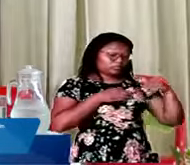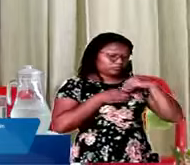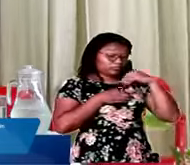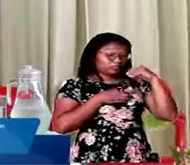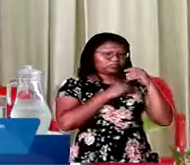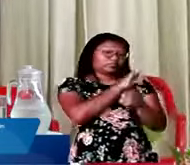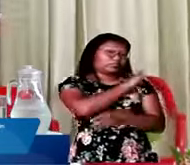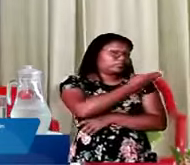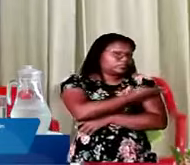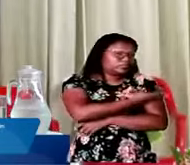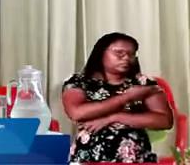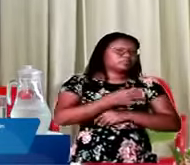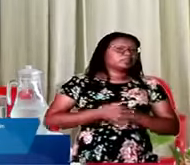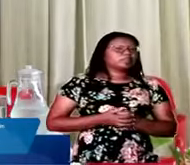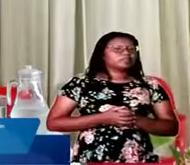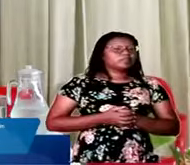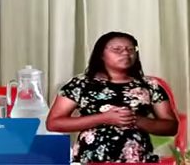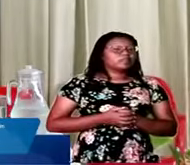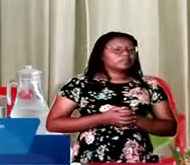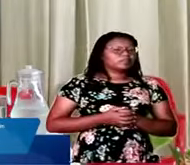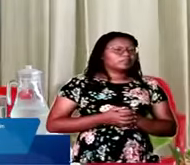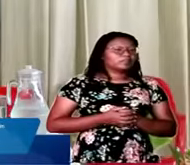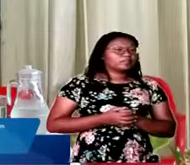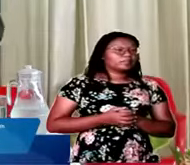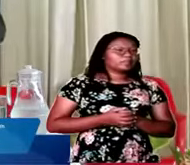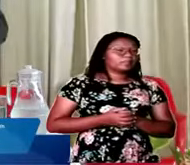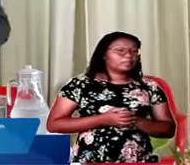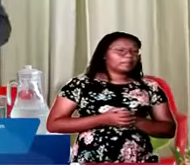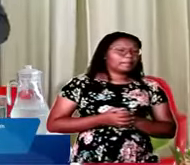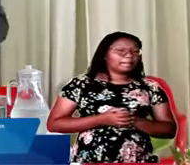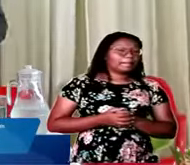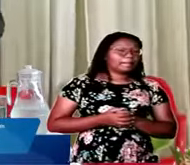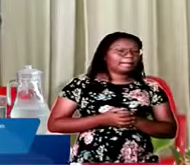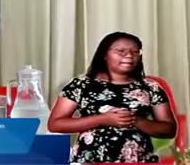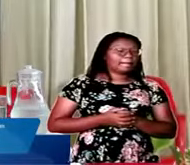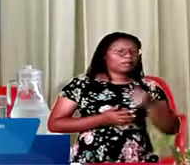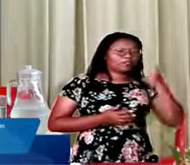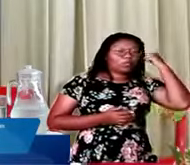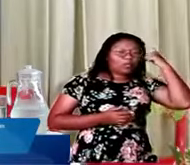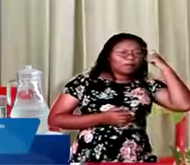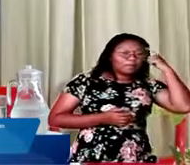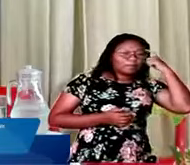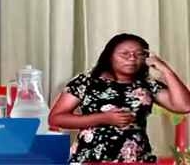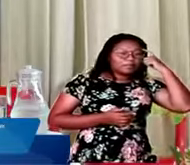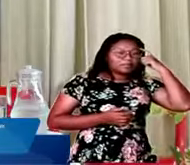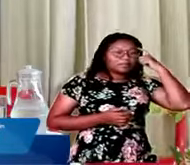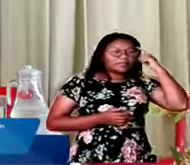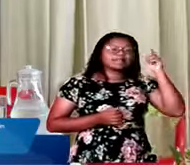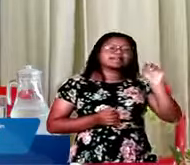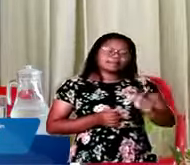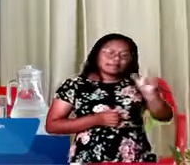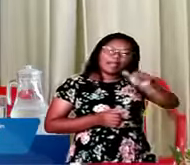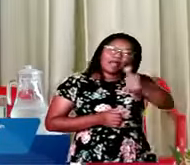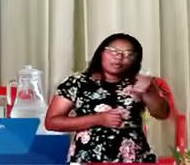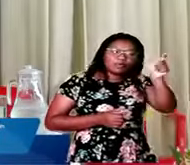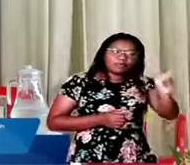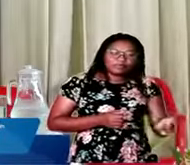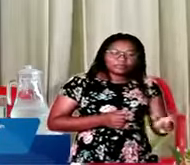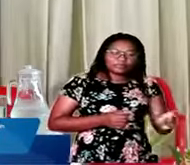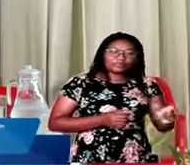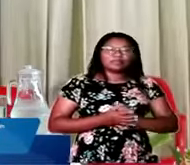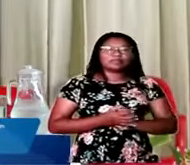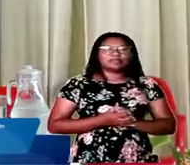tu alma y con todas tus fuerzas y con toda tu mente, y a tu prójimo como a ti mismo. Ahí están